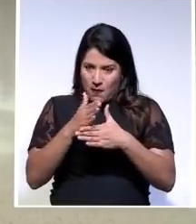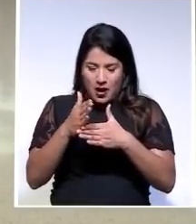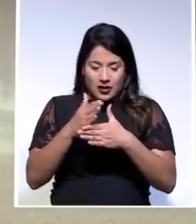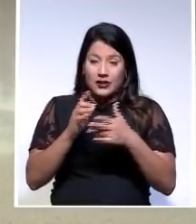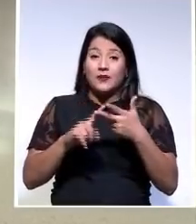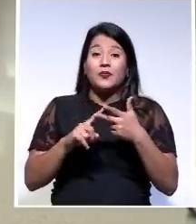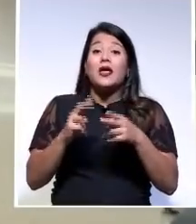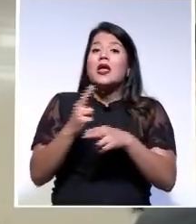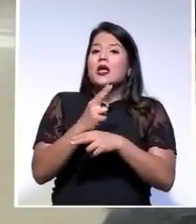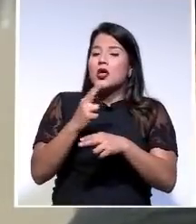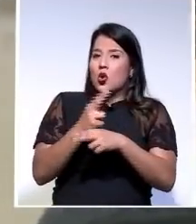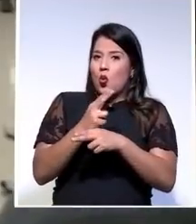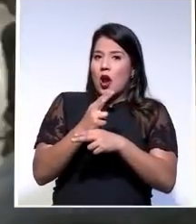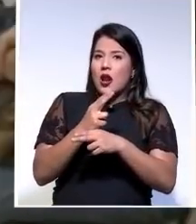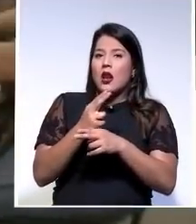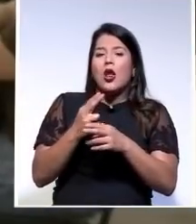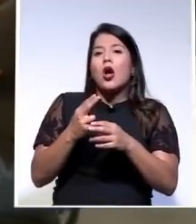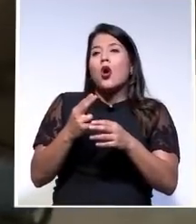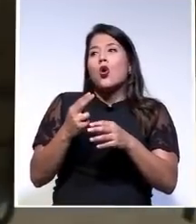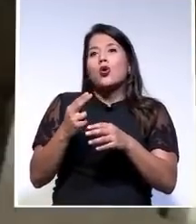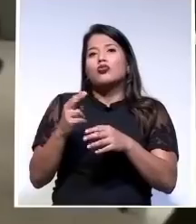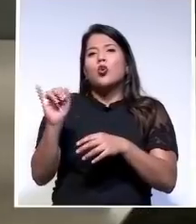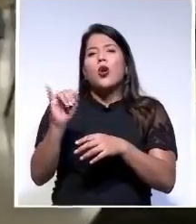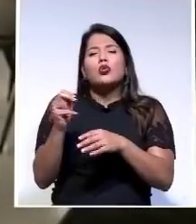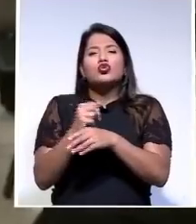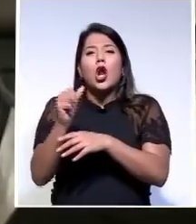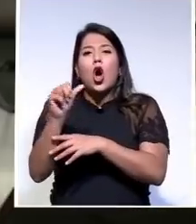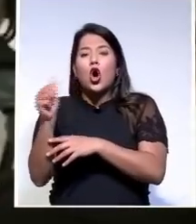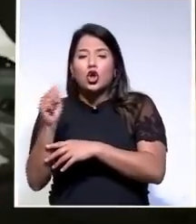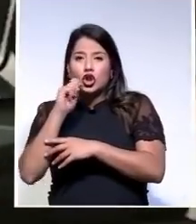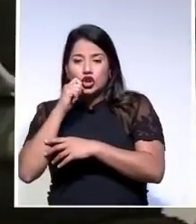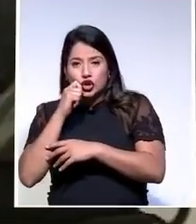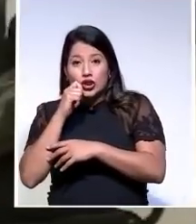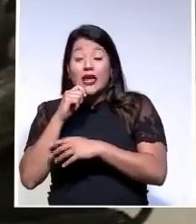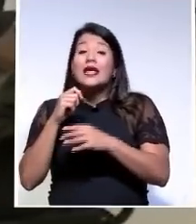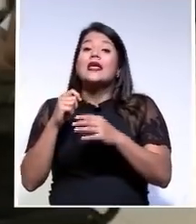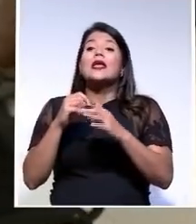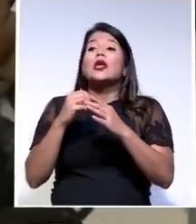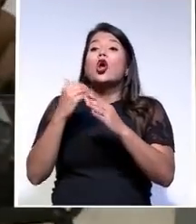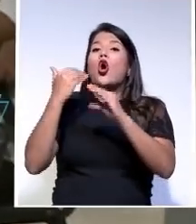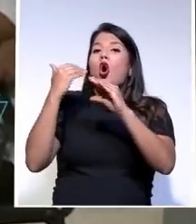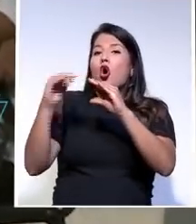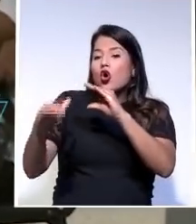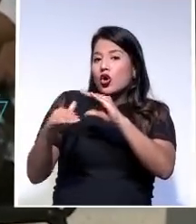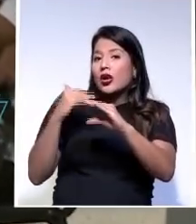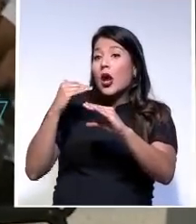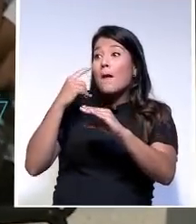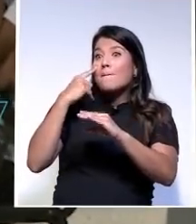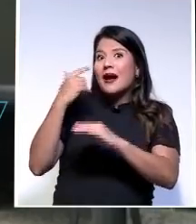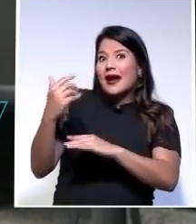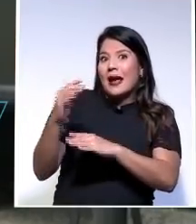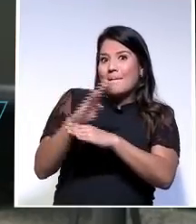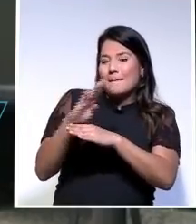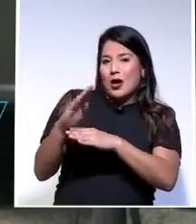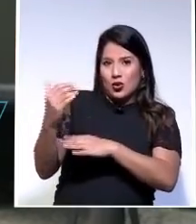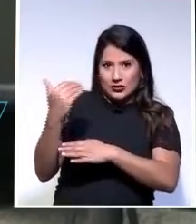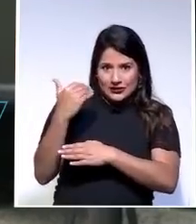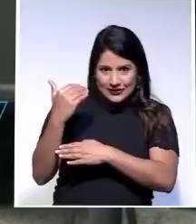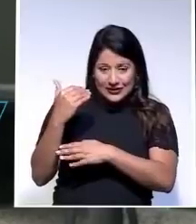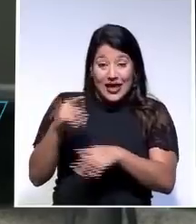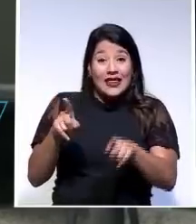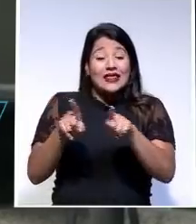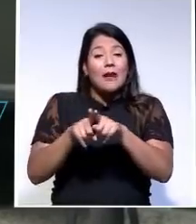de autentificación adicional y una cuenta de correo exclusiva para recibir notificaciones de su banco. Asimismo,